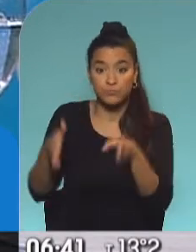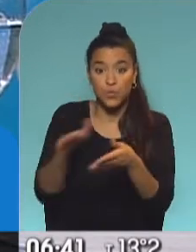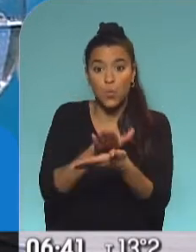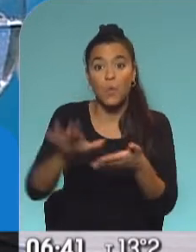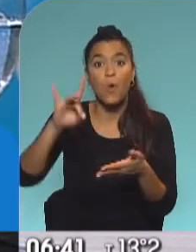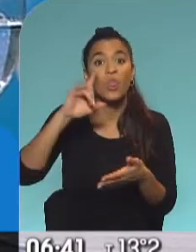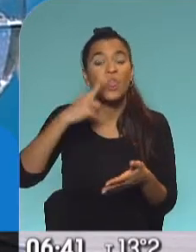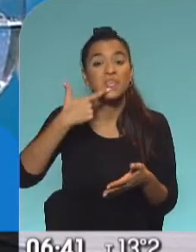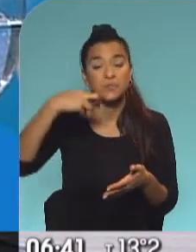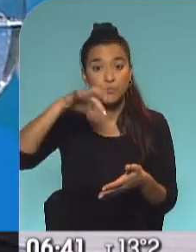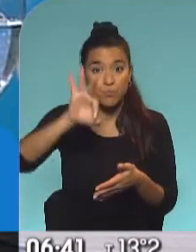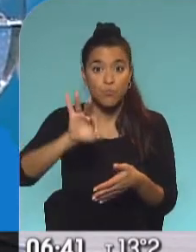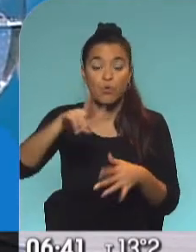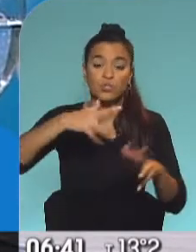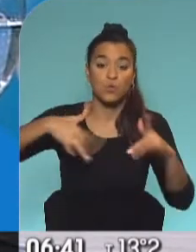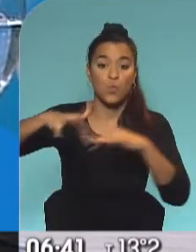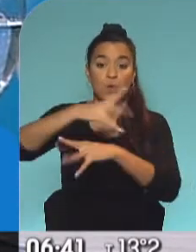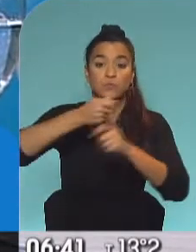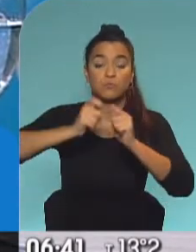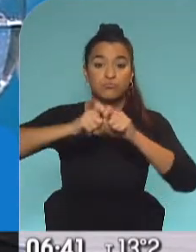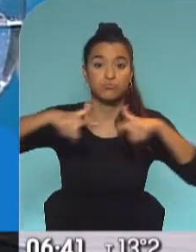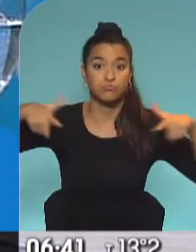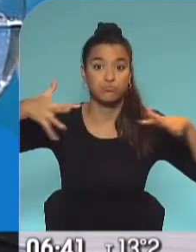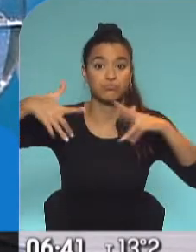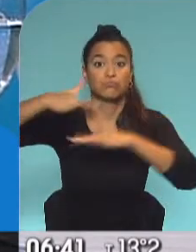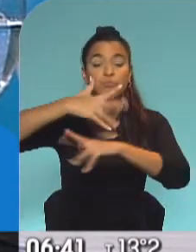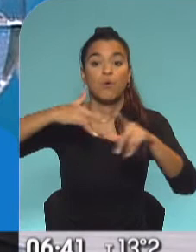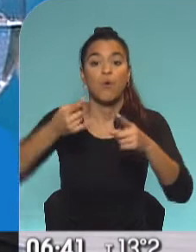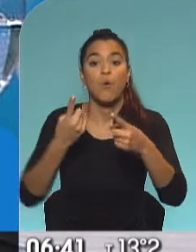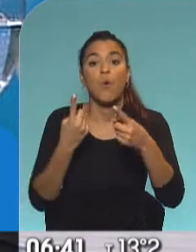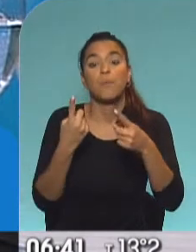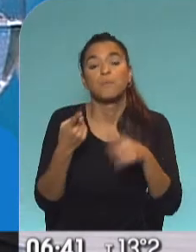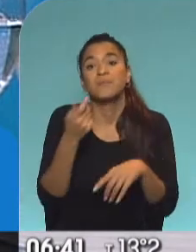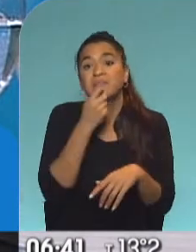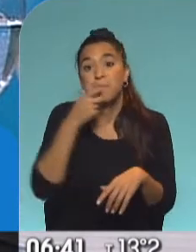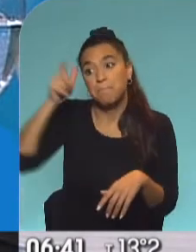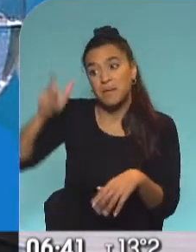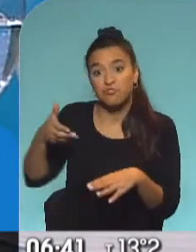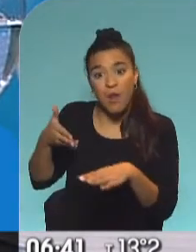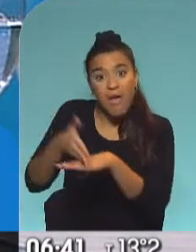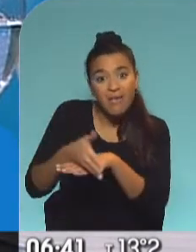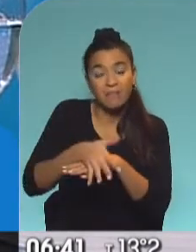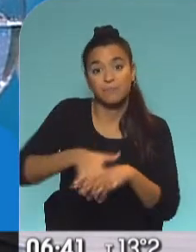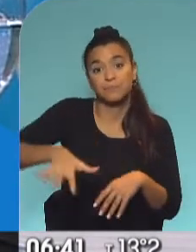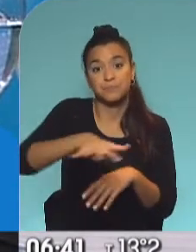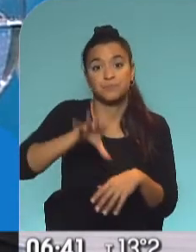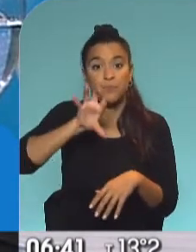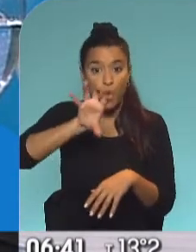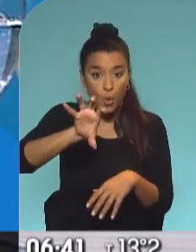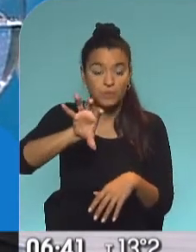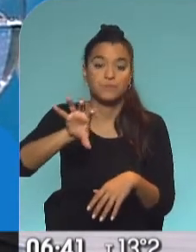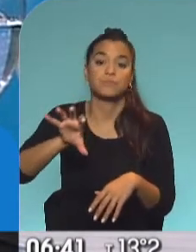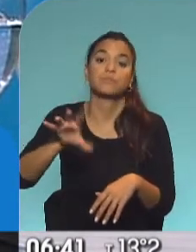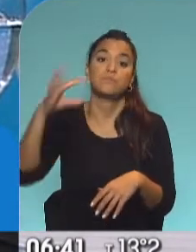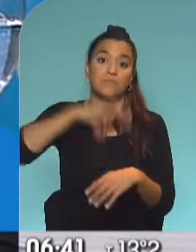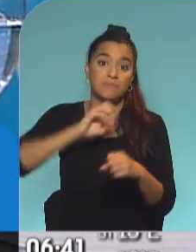dispo con el aumento de la circulación de las personas cuando ingresa alguna persona al territorio provincial con diagnóstico